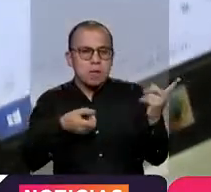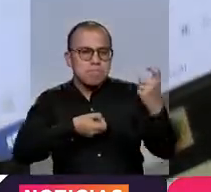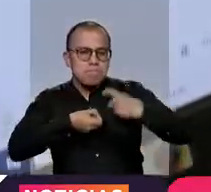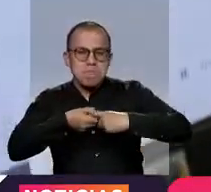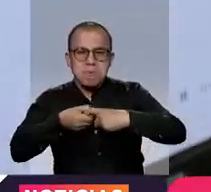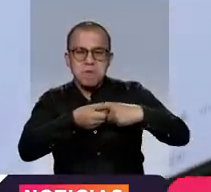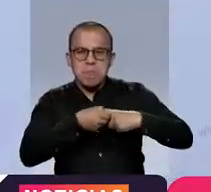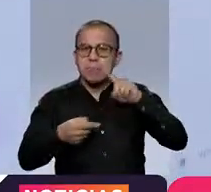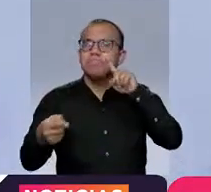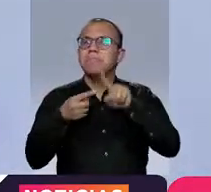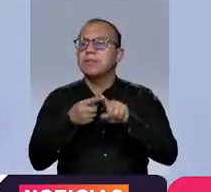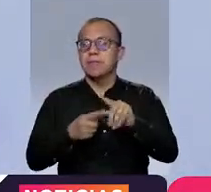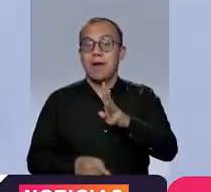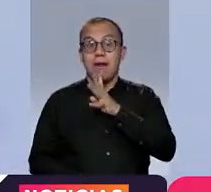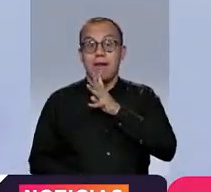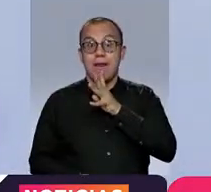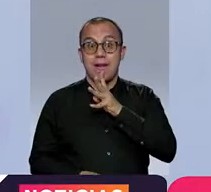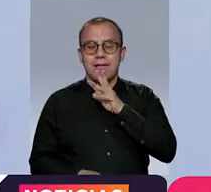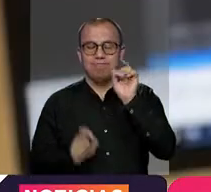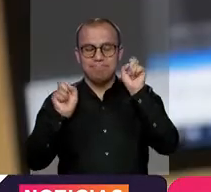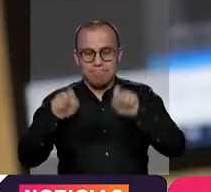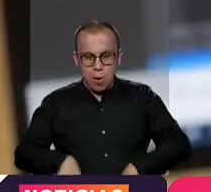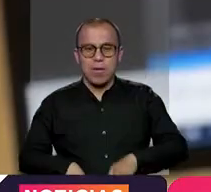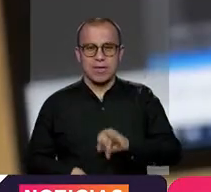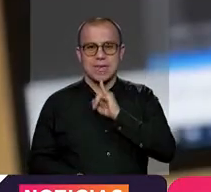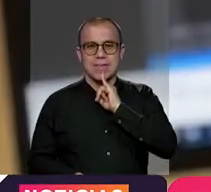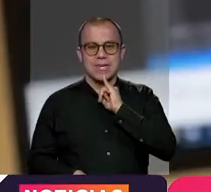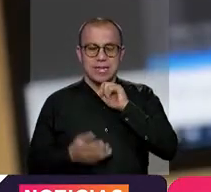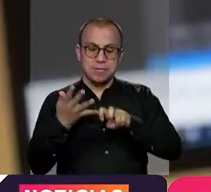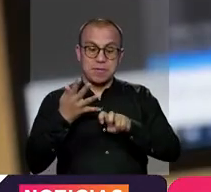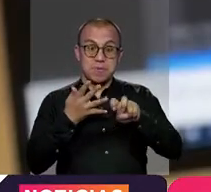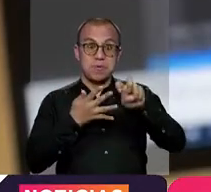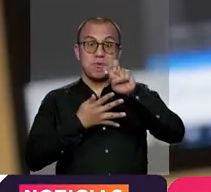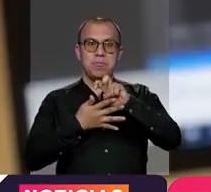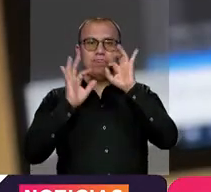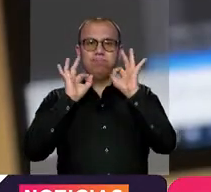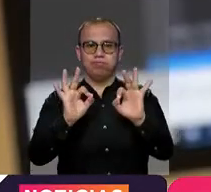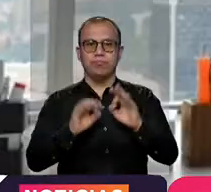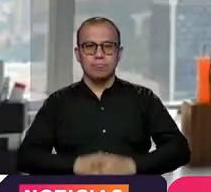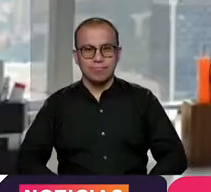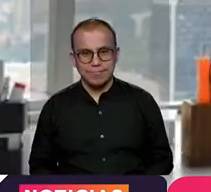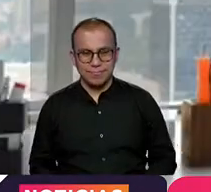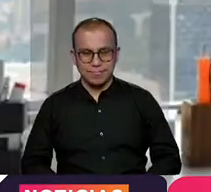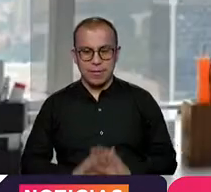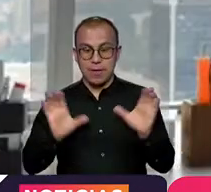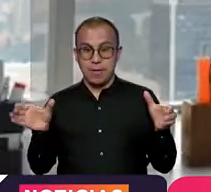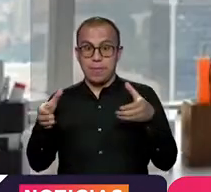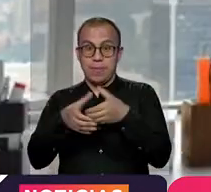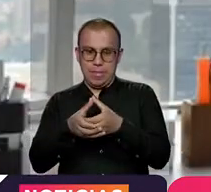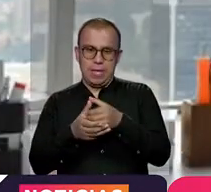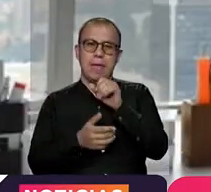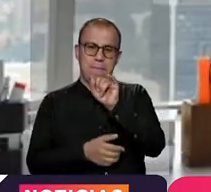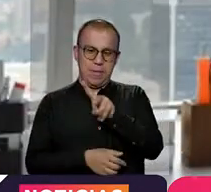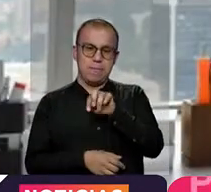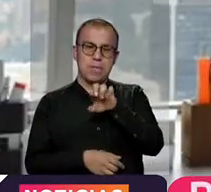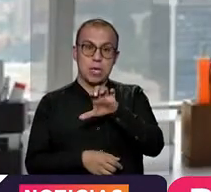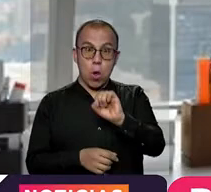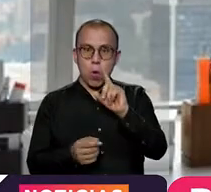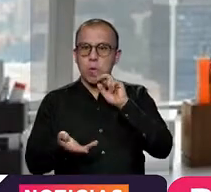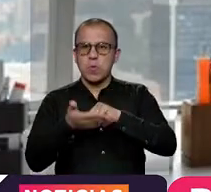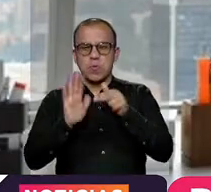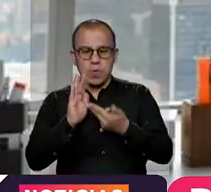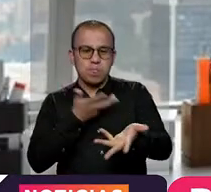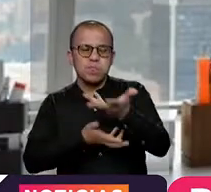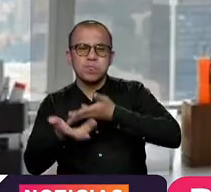que el requisito principal para los aspirantes es su nivel avanzado del inglés. El sector del BPO y centros de servicios